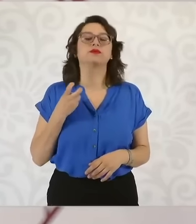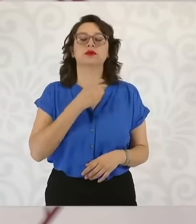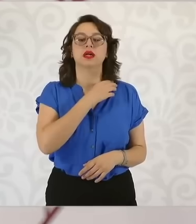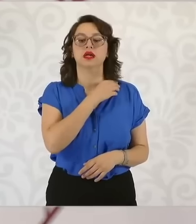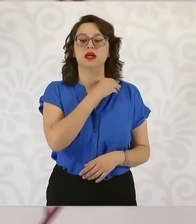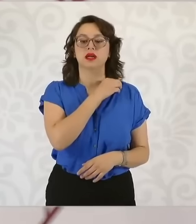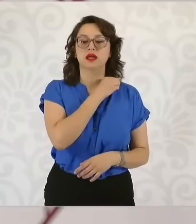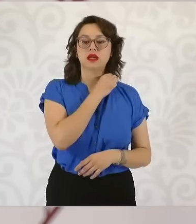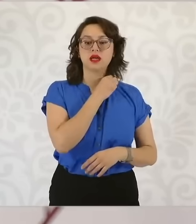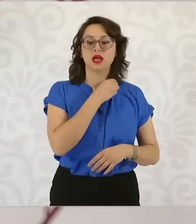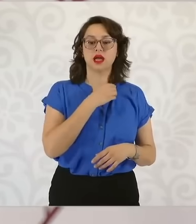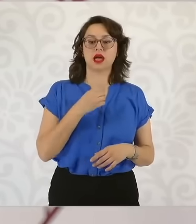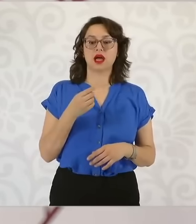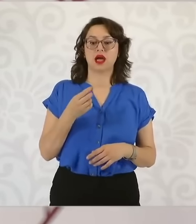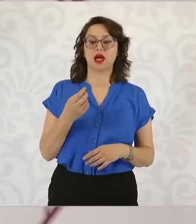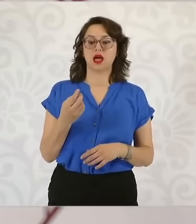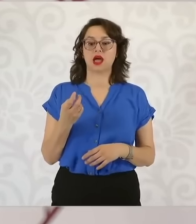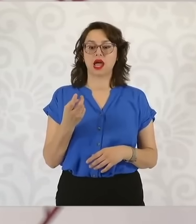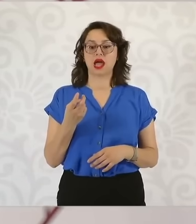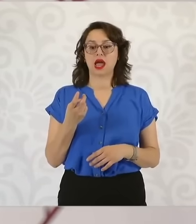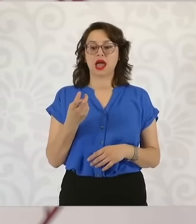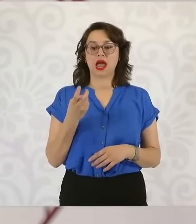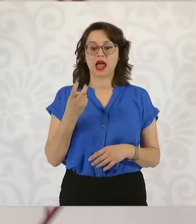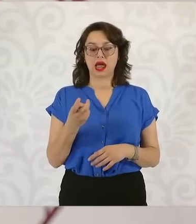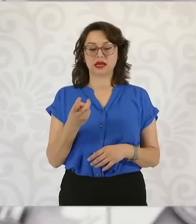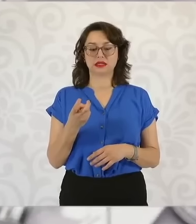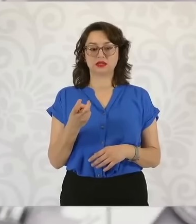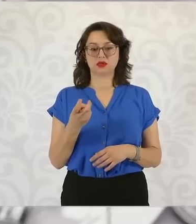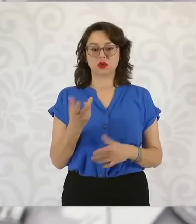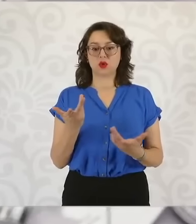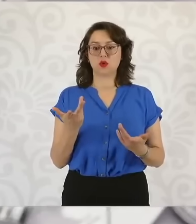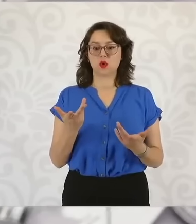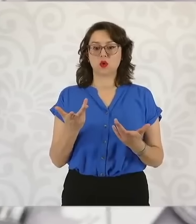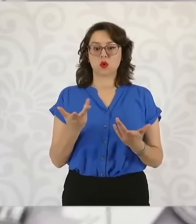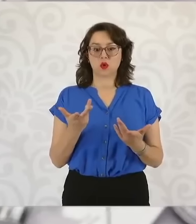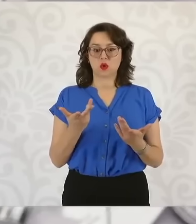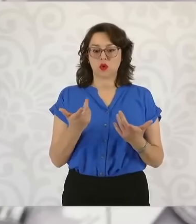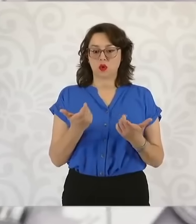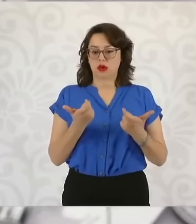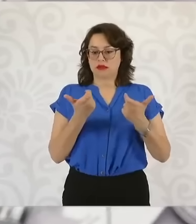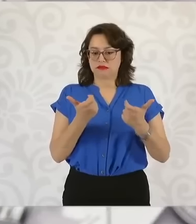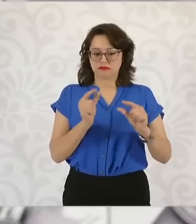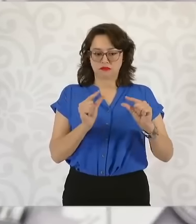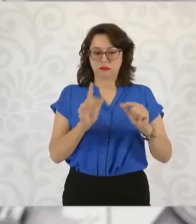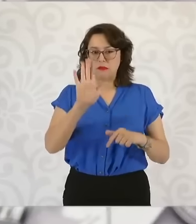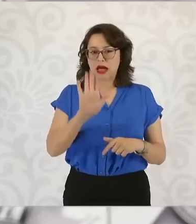una parte, no muy grande, pero significativa, no muy grande para estos niveles, pero